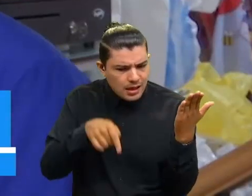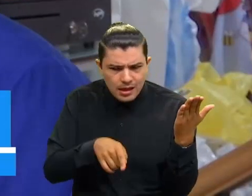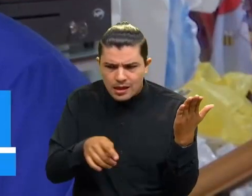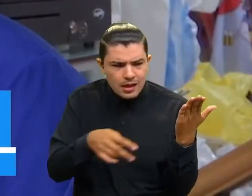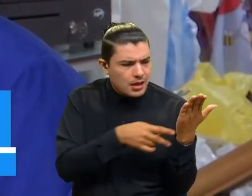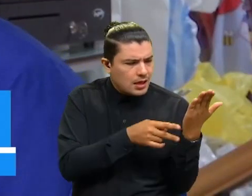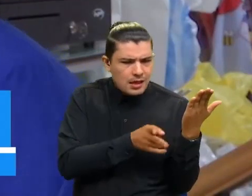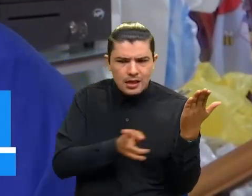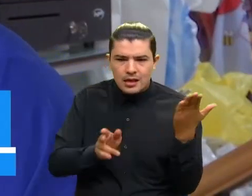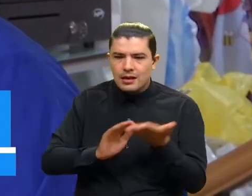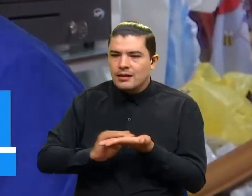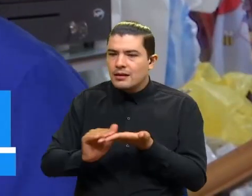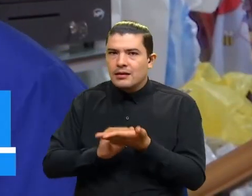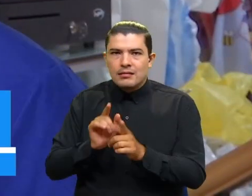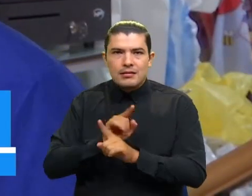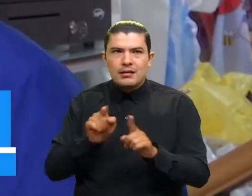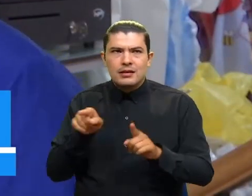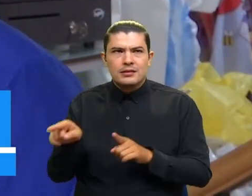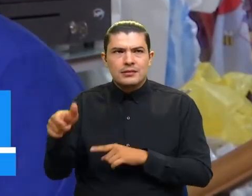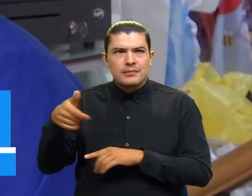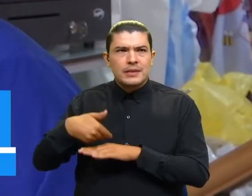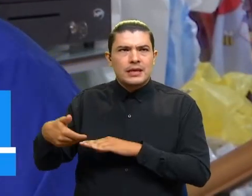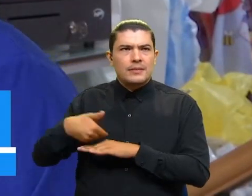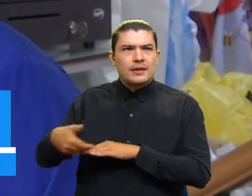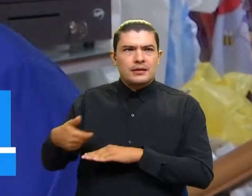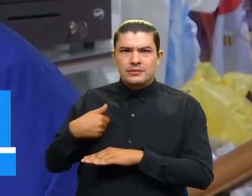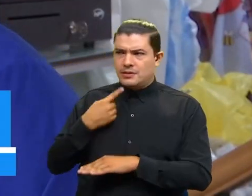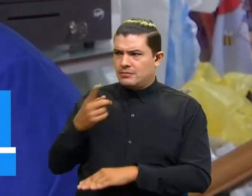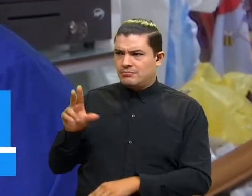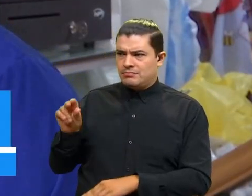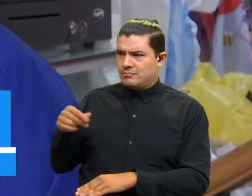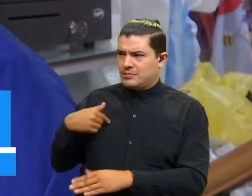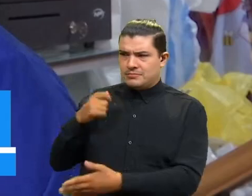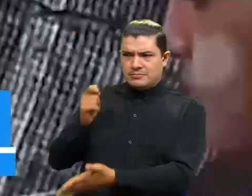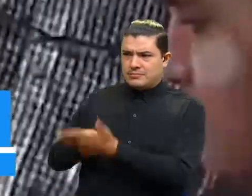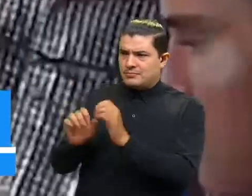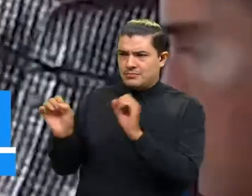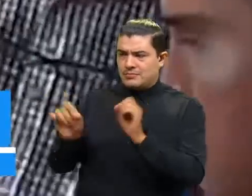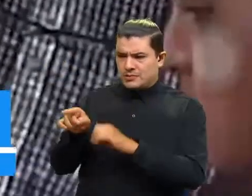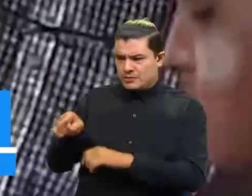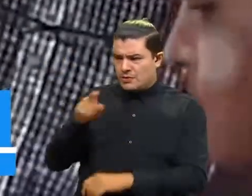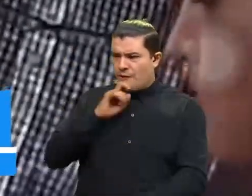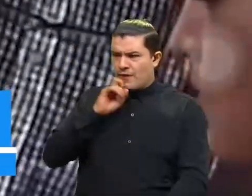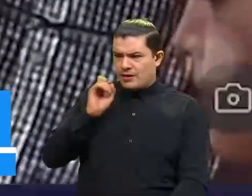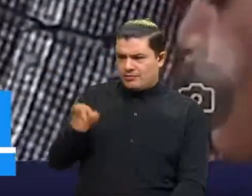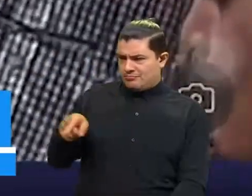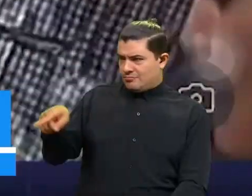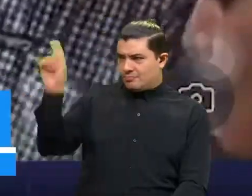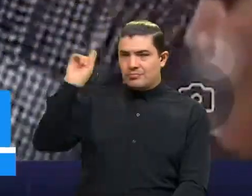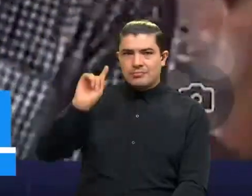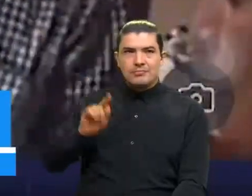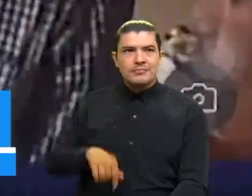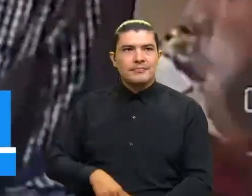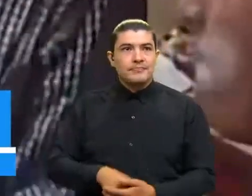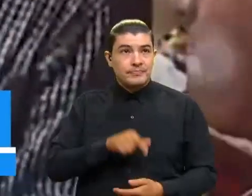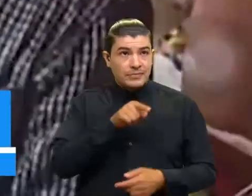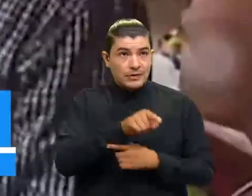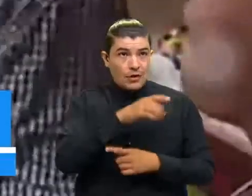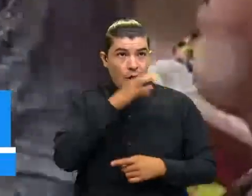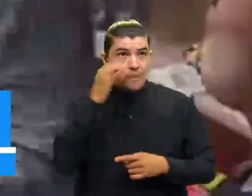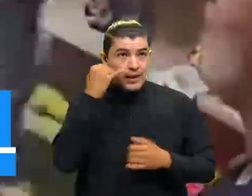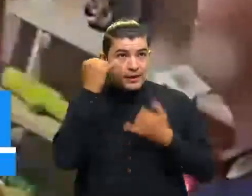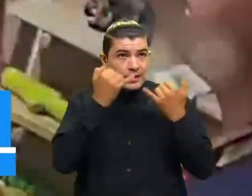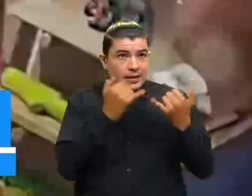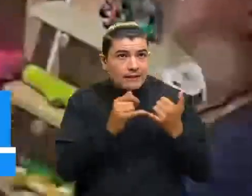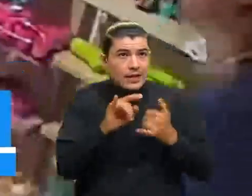no solucionó le vamos a empezar como a cobrar y cuando yo le dije que no llevarme el dinero pues se ofendió y se fue el sujeto no se identifica con ningún